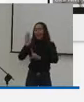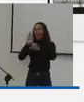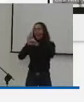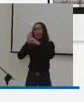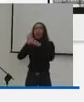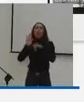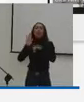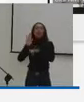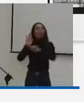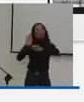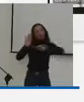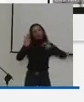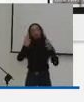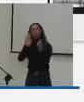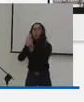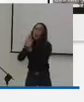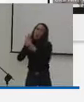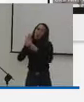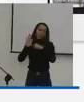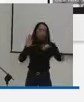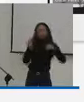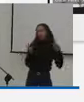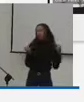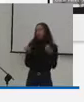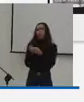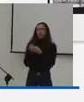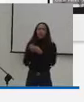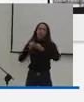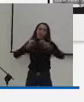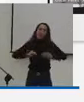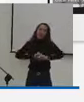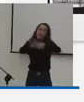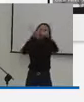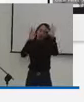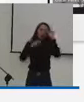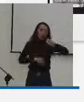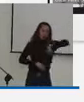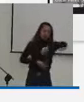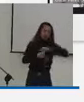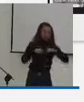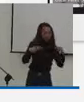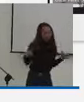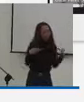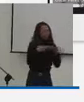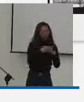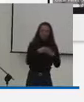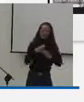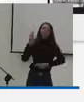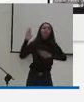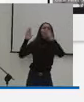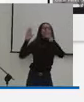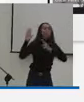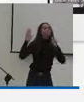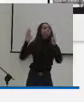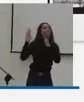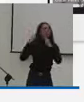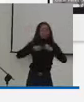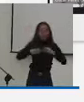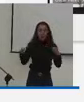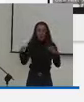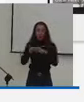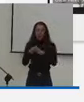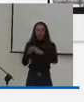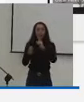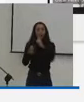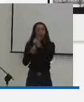modernización de la ley, en la que estaremos muy atentos y en la que estaremos muy comprometidos desde la bancada del Partido